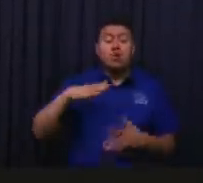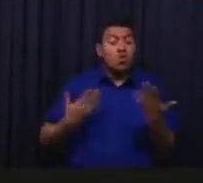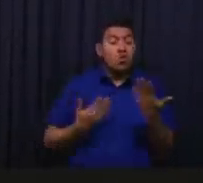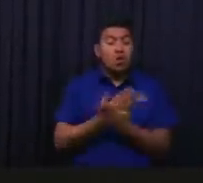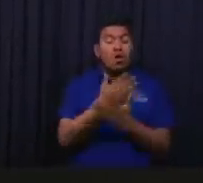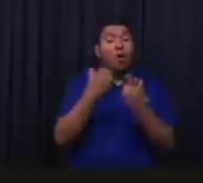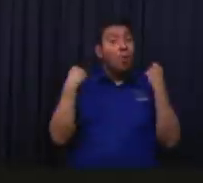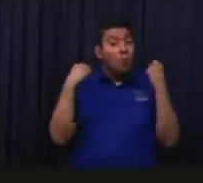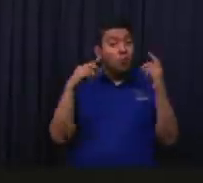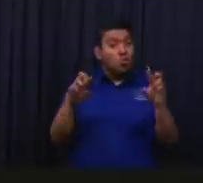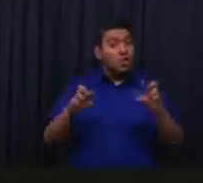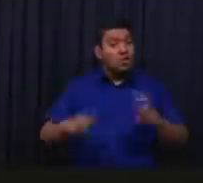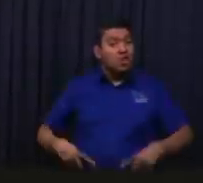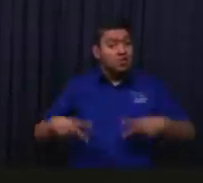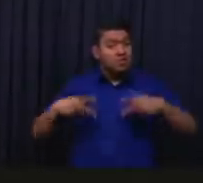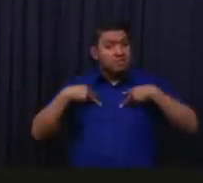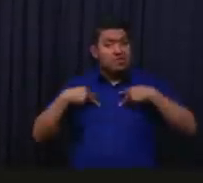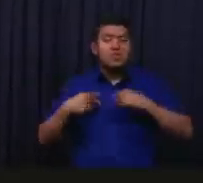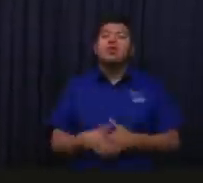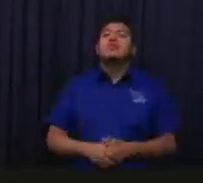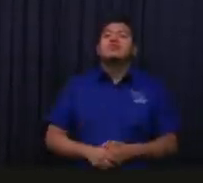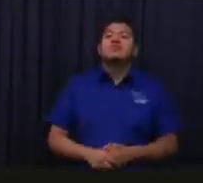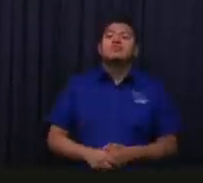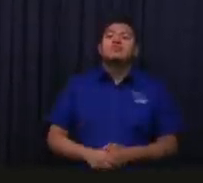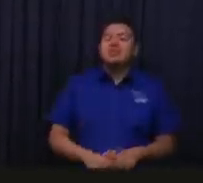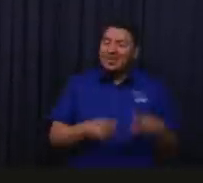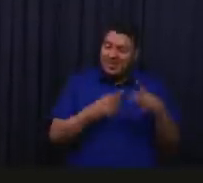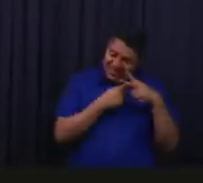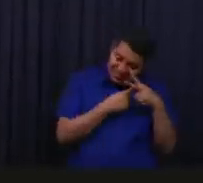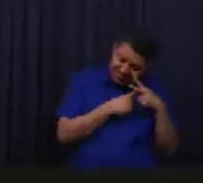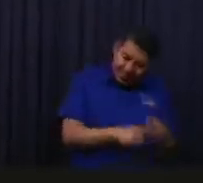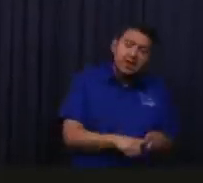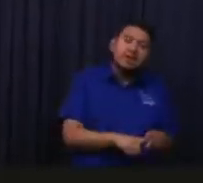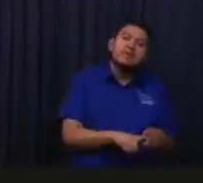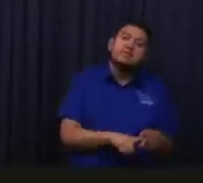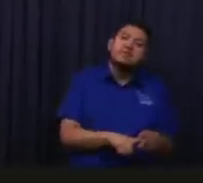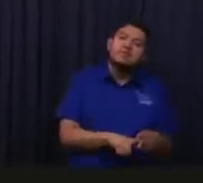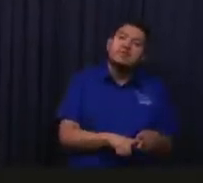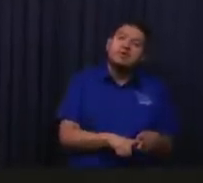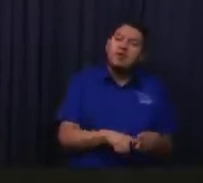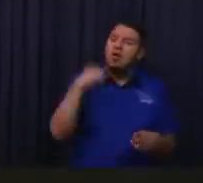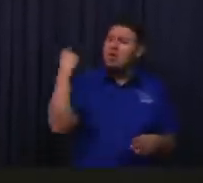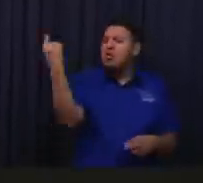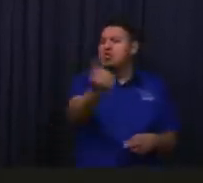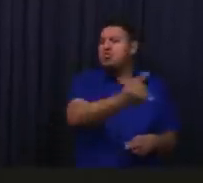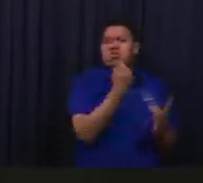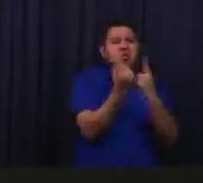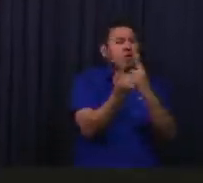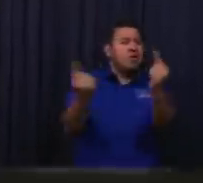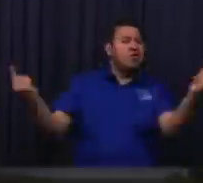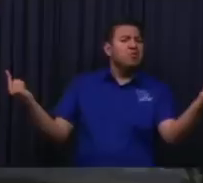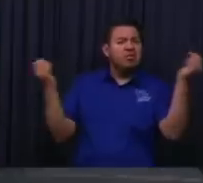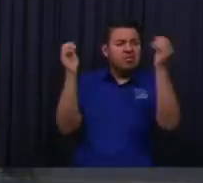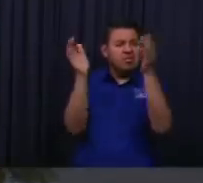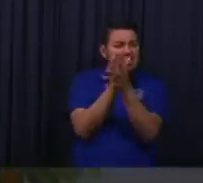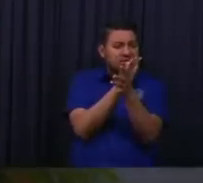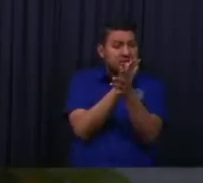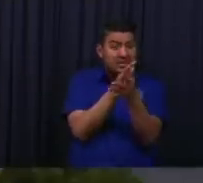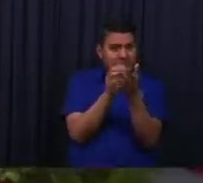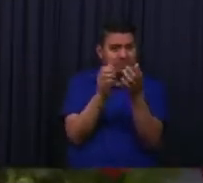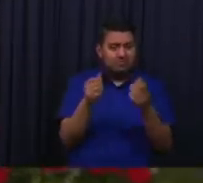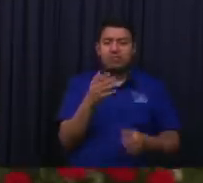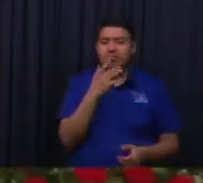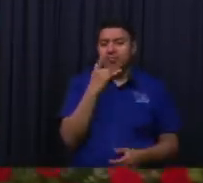de vida. Ok, voy a reiniciar. Ok, todo está destruido y voy a empezar de cero.